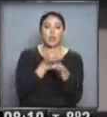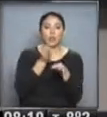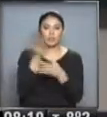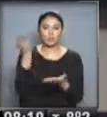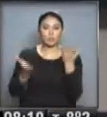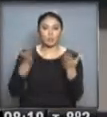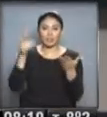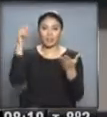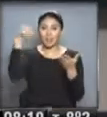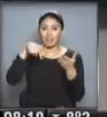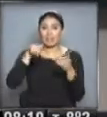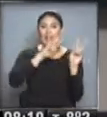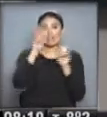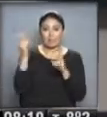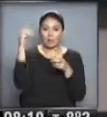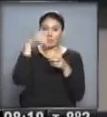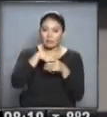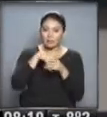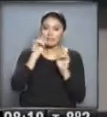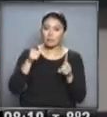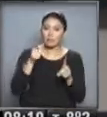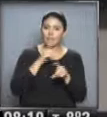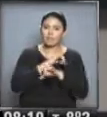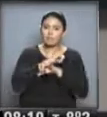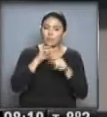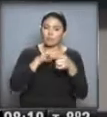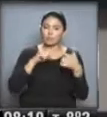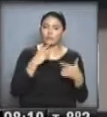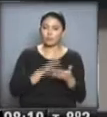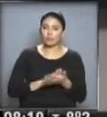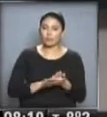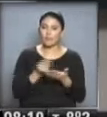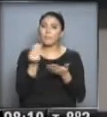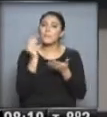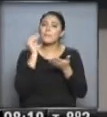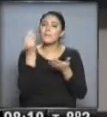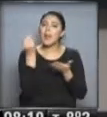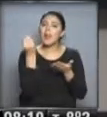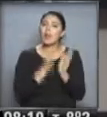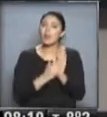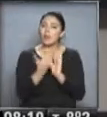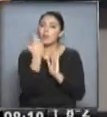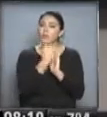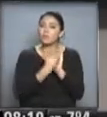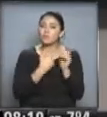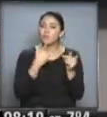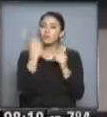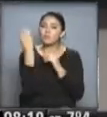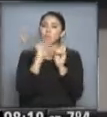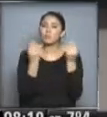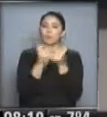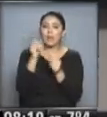donde justamente entre otros temas se va a poner en tela de juicio la validez de este tipo de pruebas internacionales